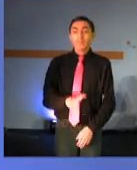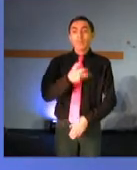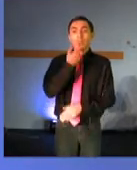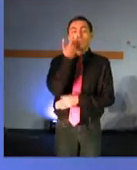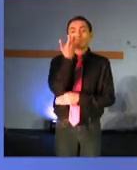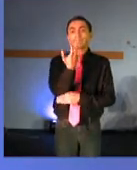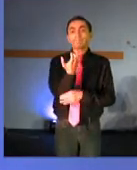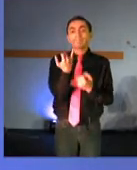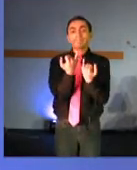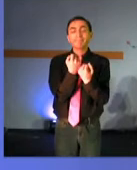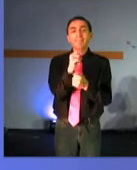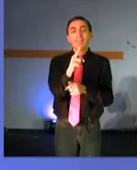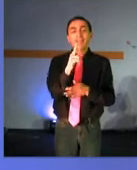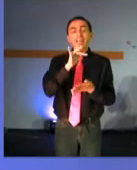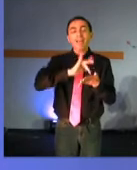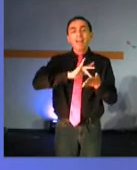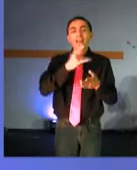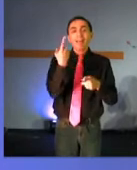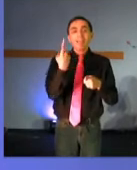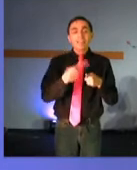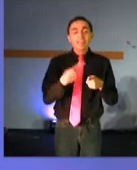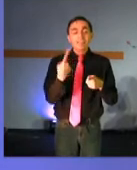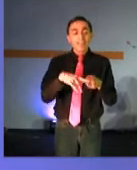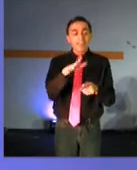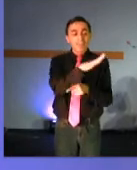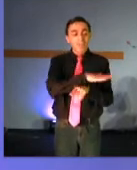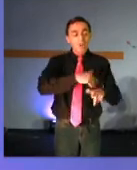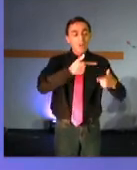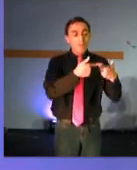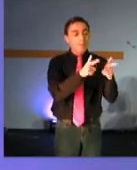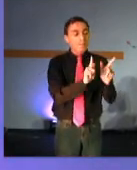agradecer al colectivo de Fundación